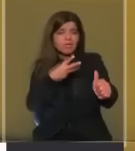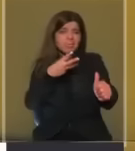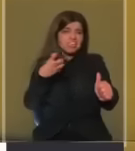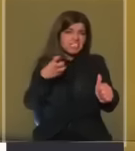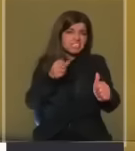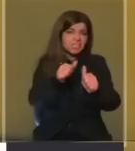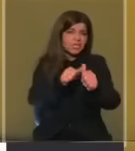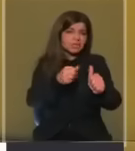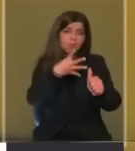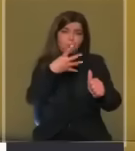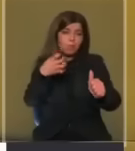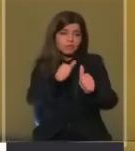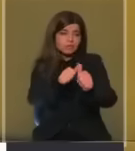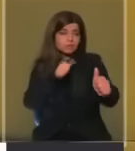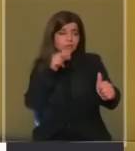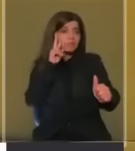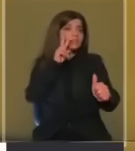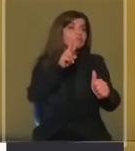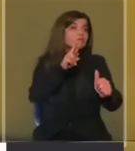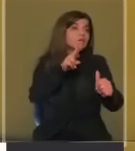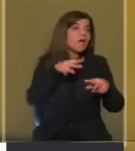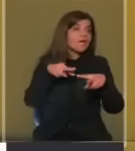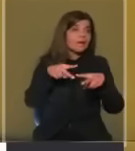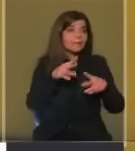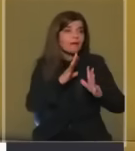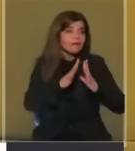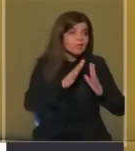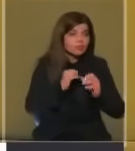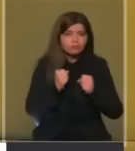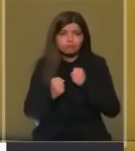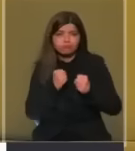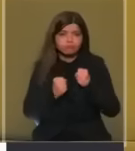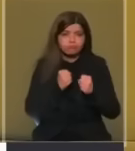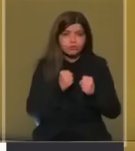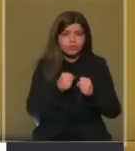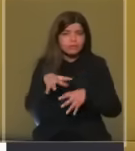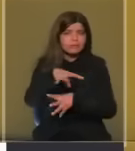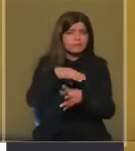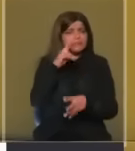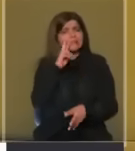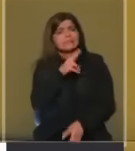idea, 400 metros se veían, cómo caminaban y corrían.